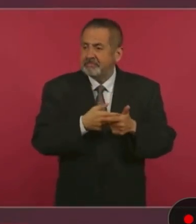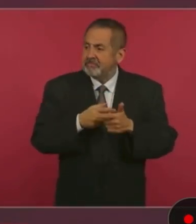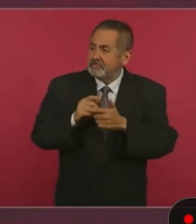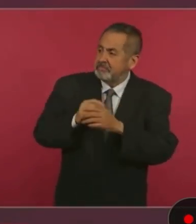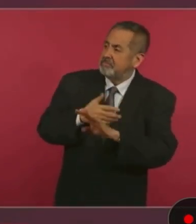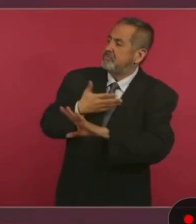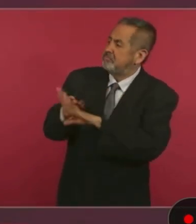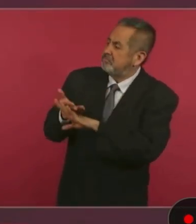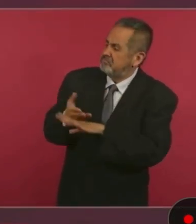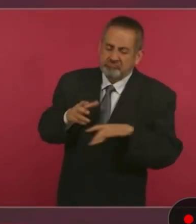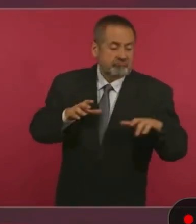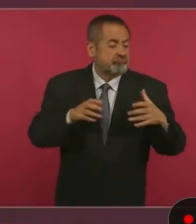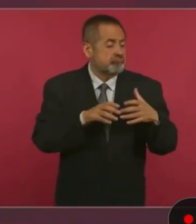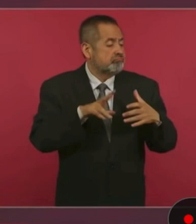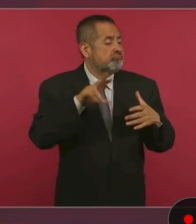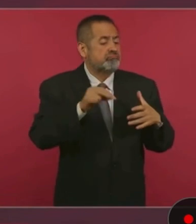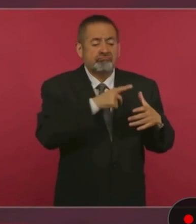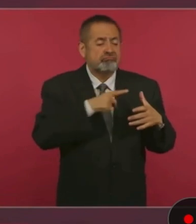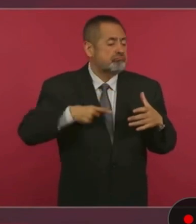de